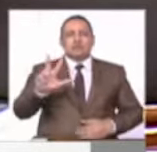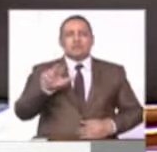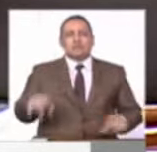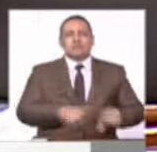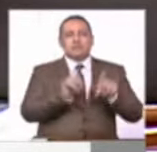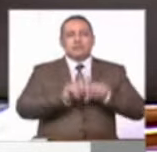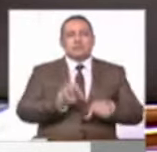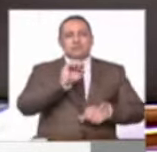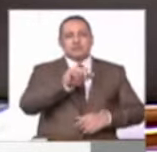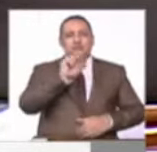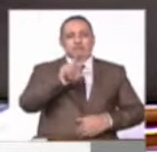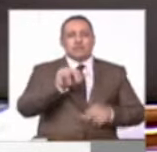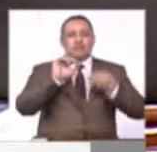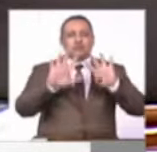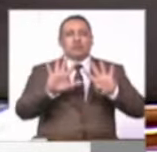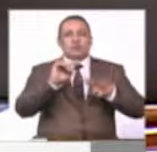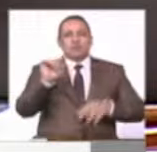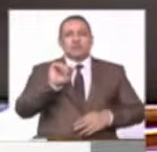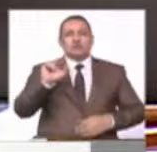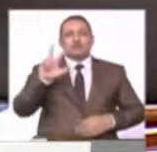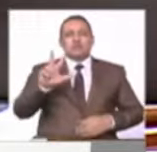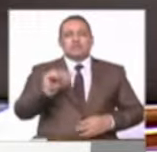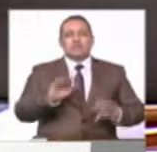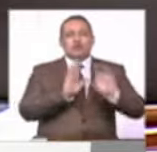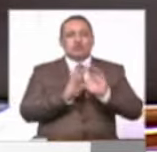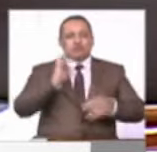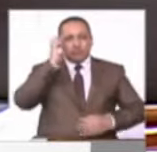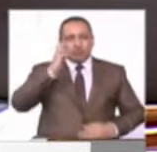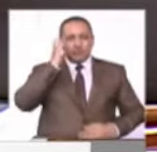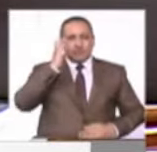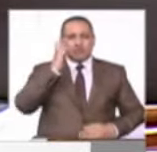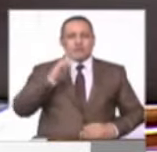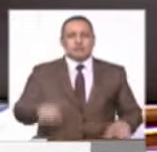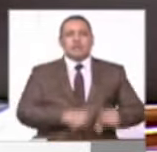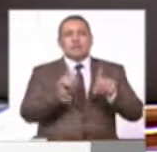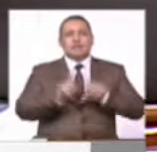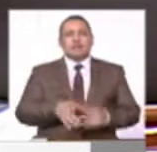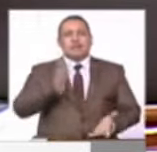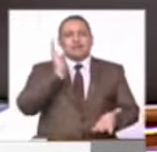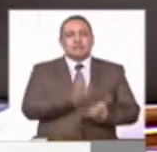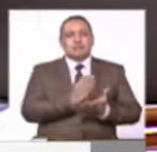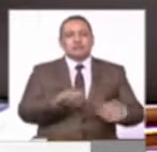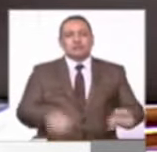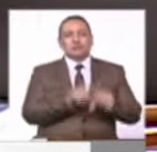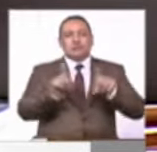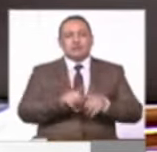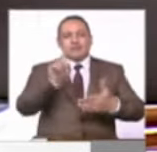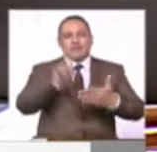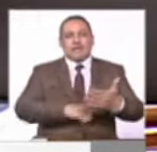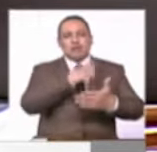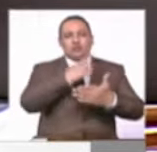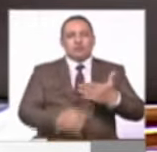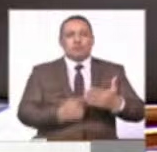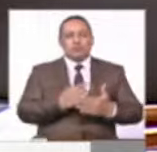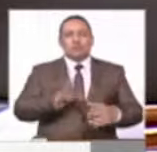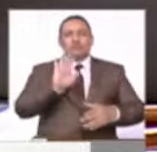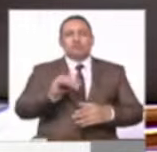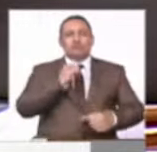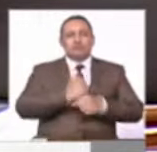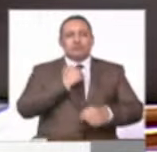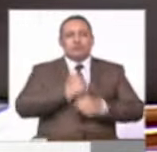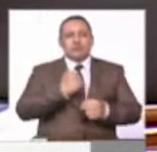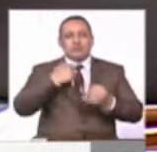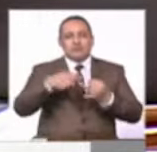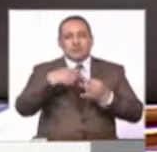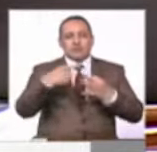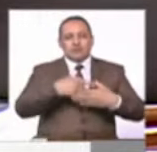y 139 inciso 3 de la Constitución sanción la inhabilitación en el ejercicio de toda